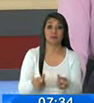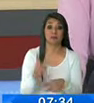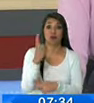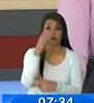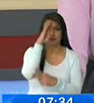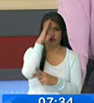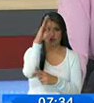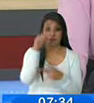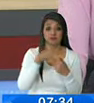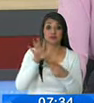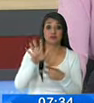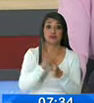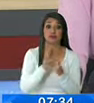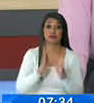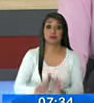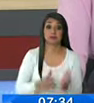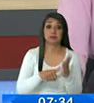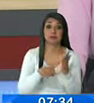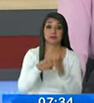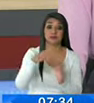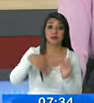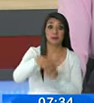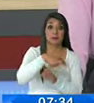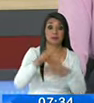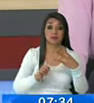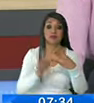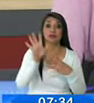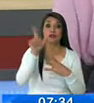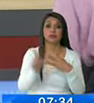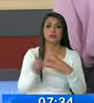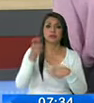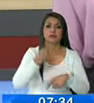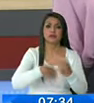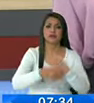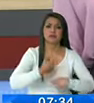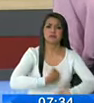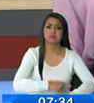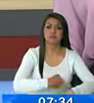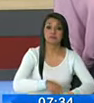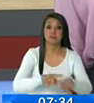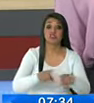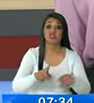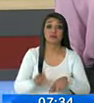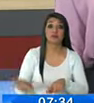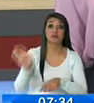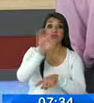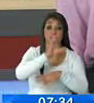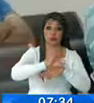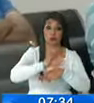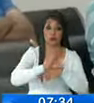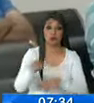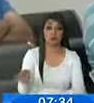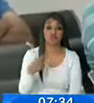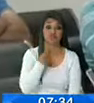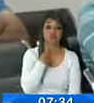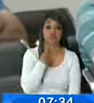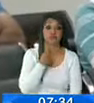5 funcionarios del Ministerio del Ambiente y 5 comerciantes de madera de varias provincias del país.